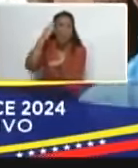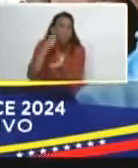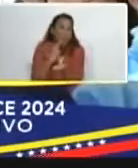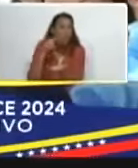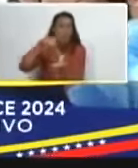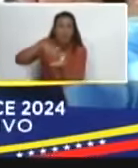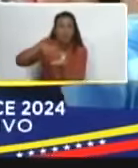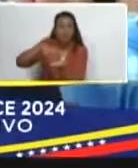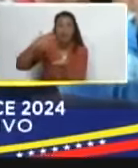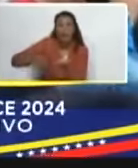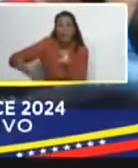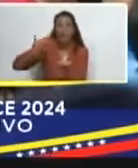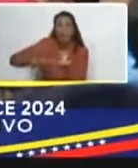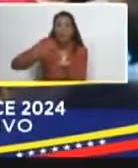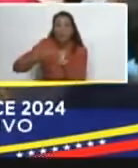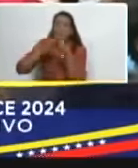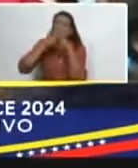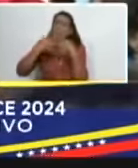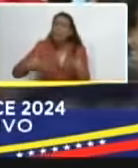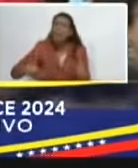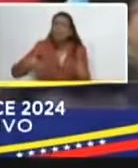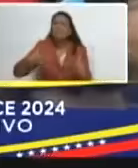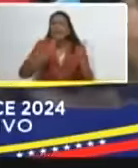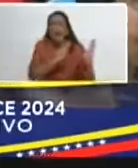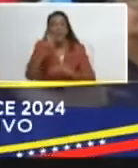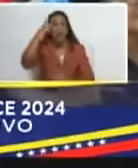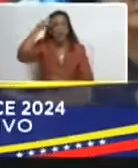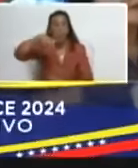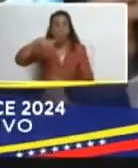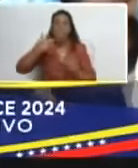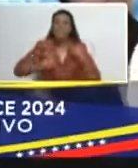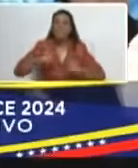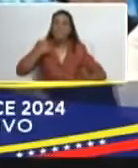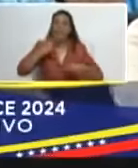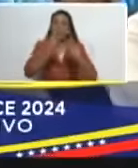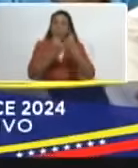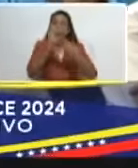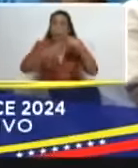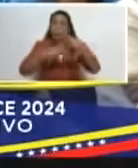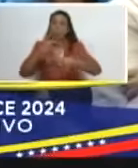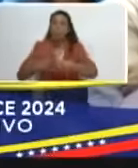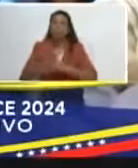de los elementos más bonitos del programa Miércoles Económico,